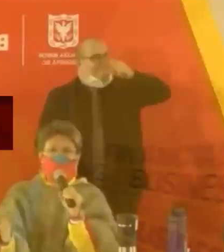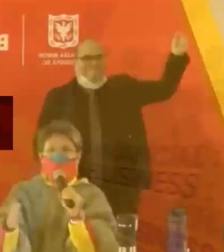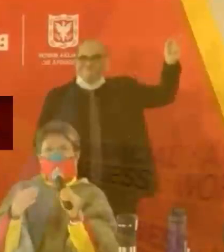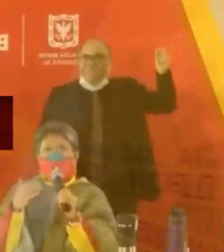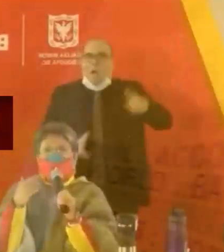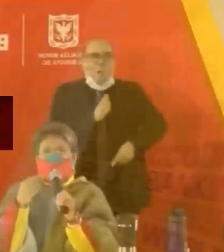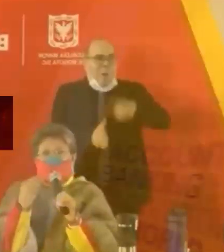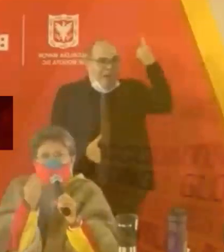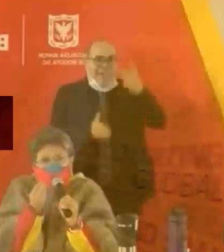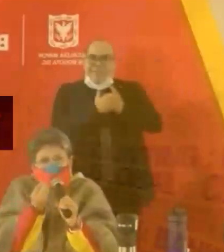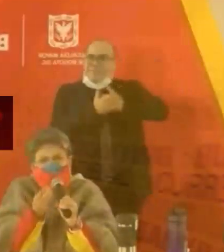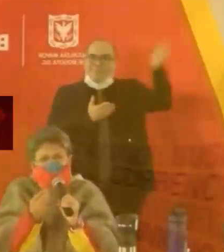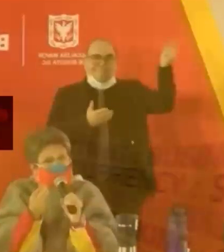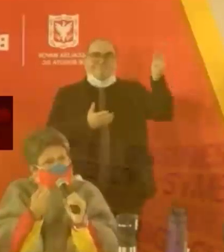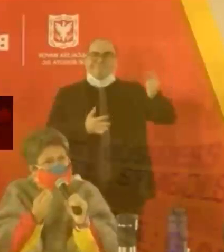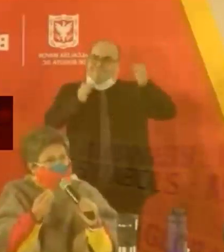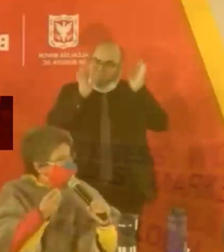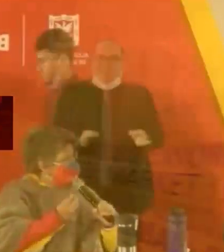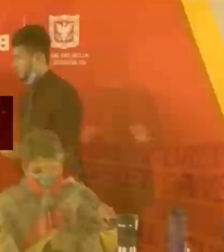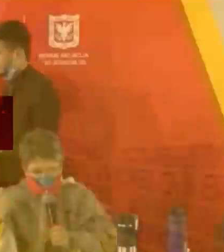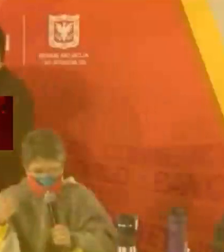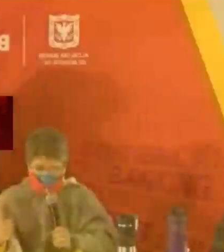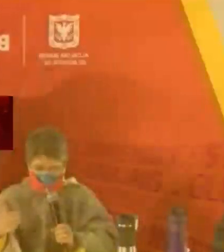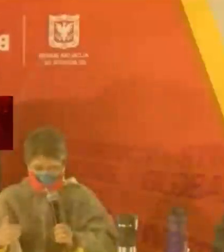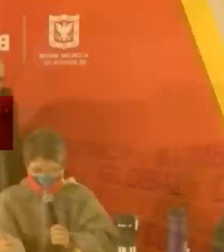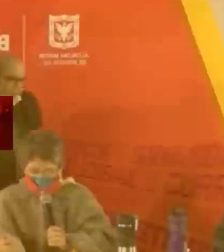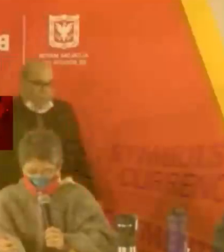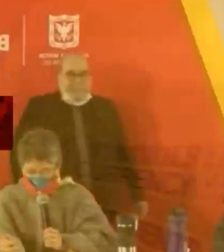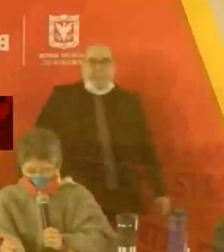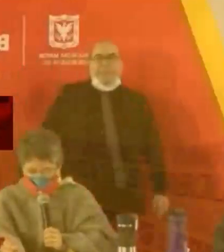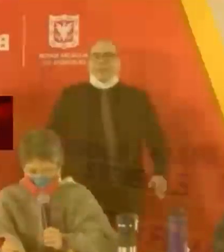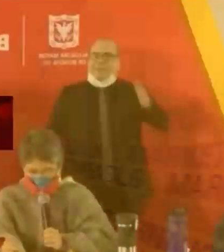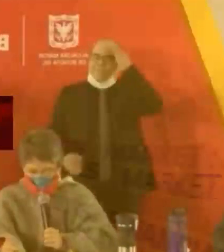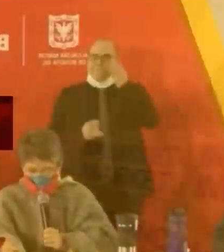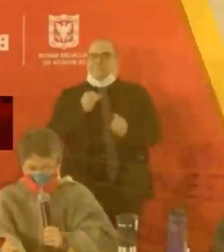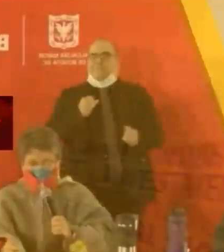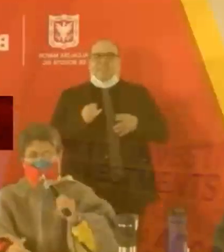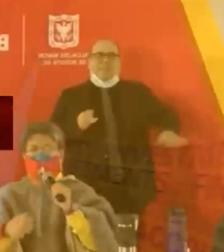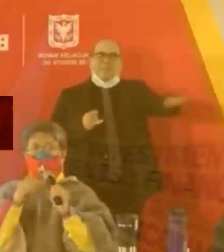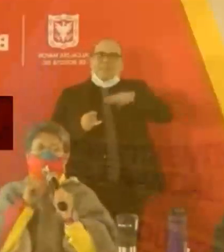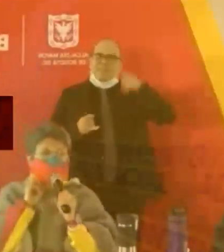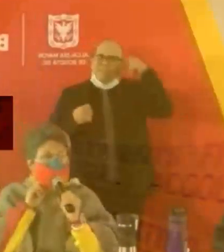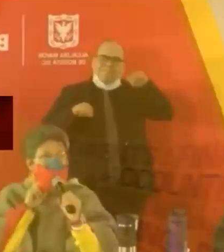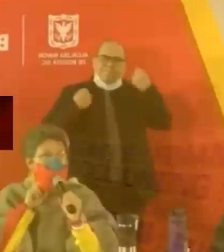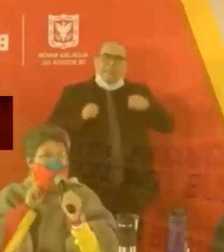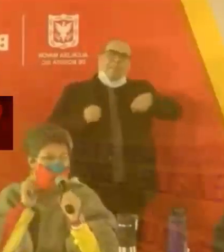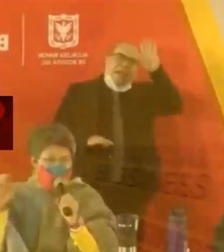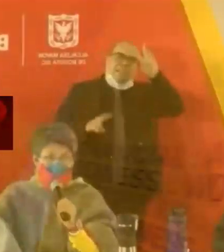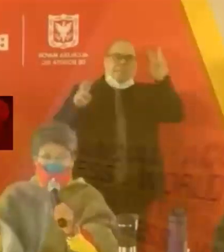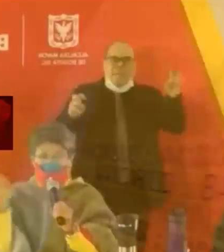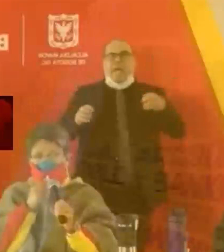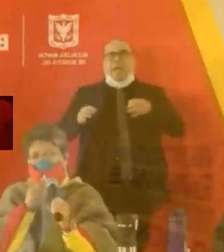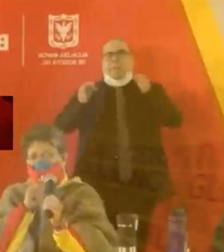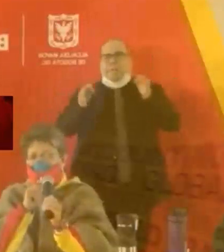Miami, ¿ustedes sienten preocupación por las posibles repercusiones hacia los venezolanos en Colombia? No nos queda la menor duda, por supuesto que sí.